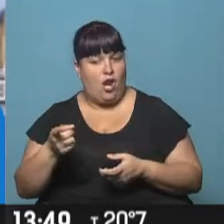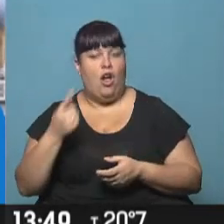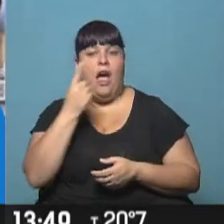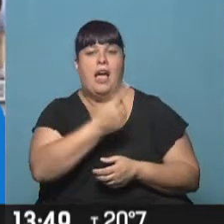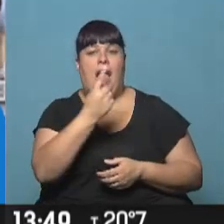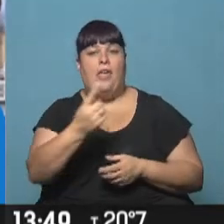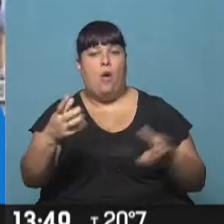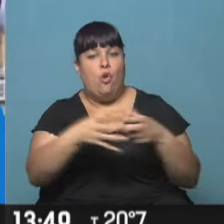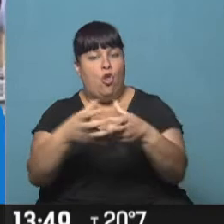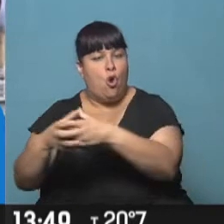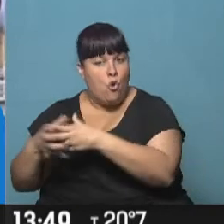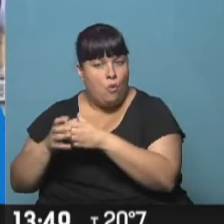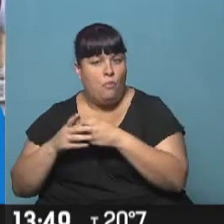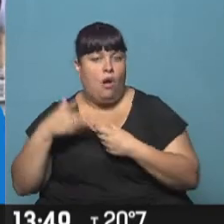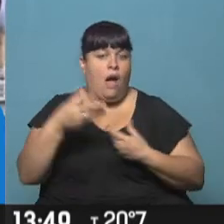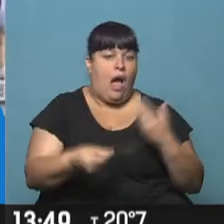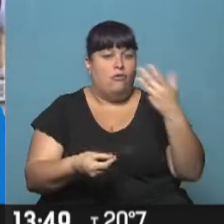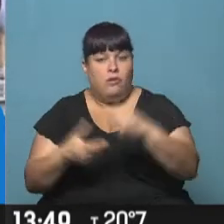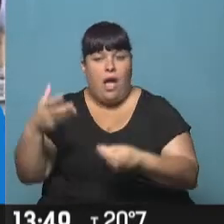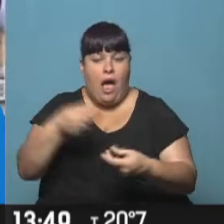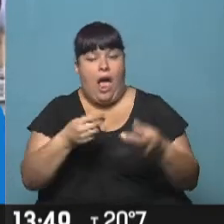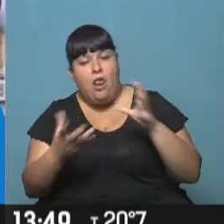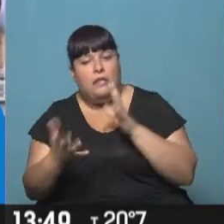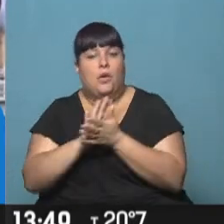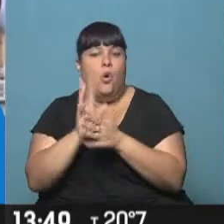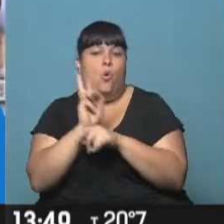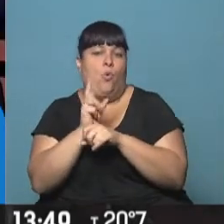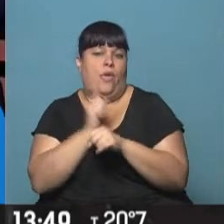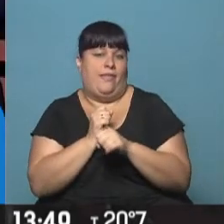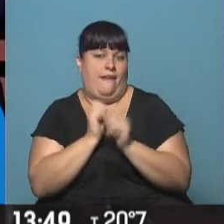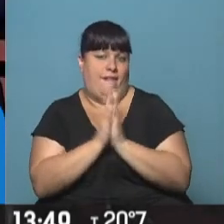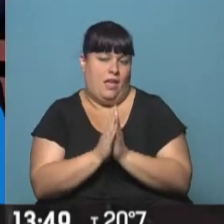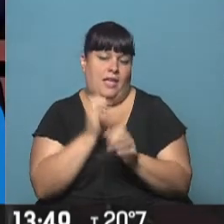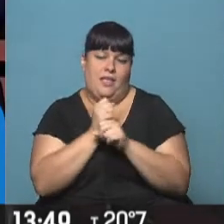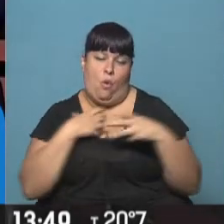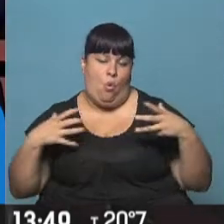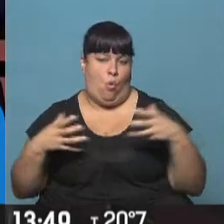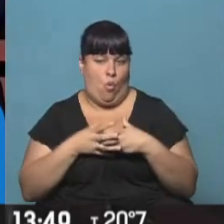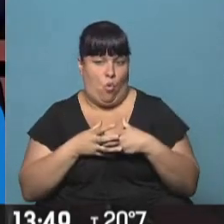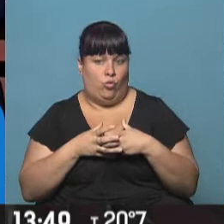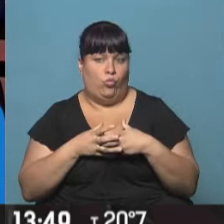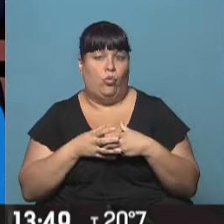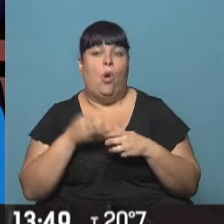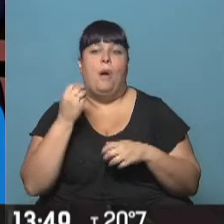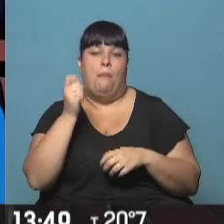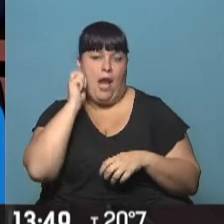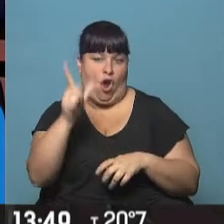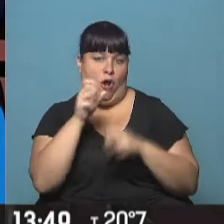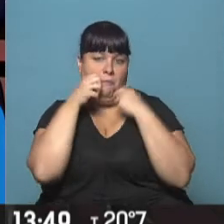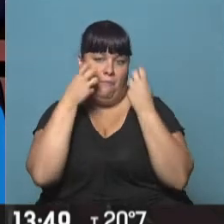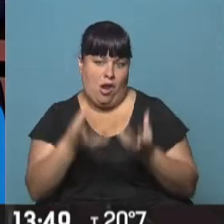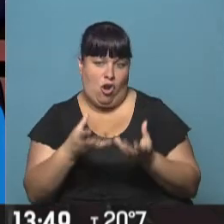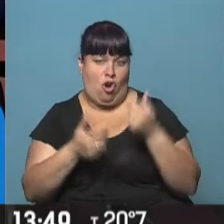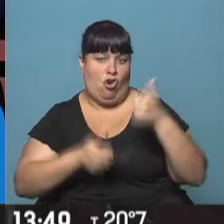cada una de las partes aportó algo a decir preservemos la fuente de trabajo y trabajemos todos juntos para lograr mejorar